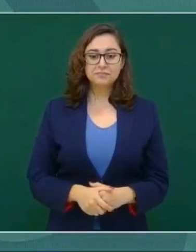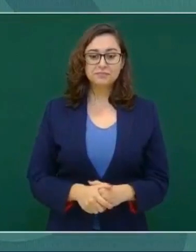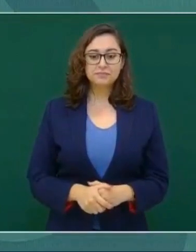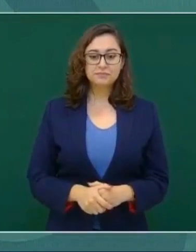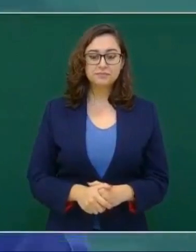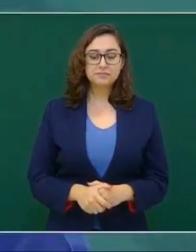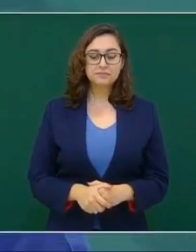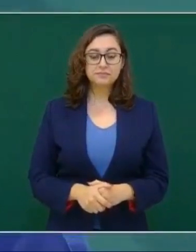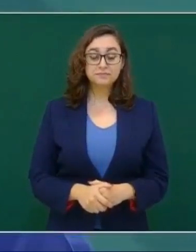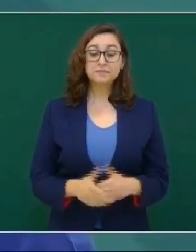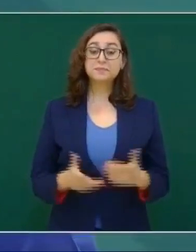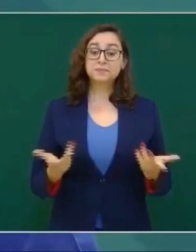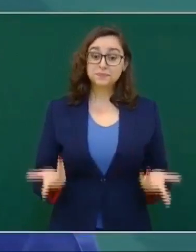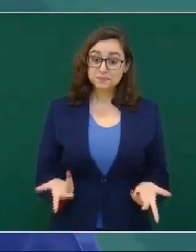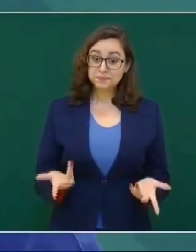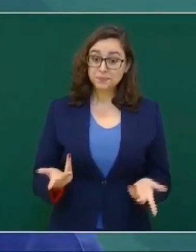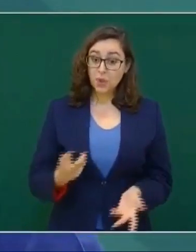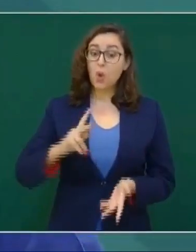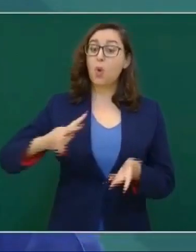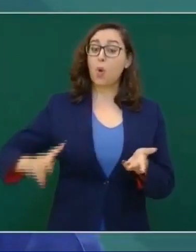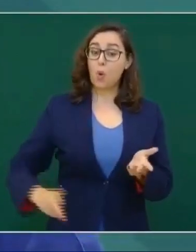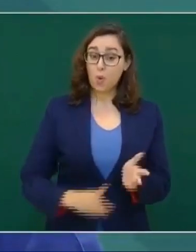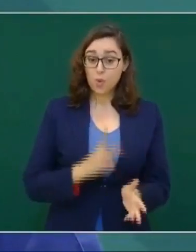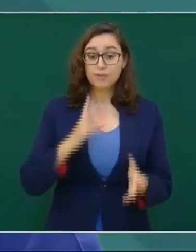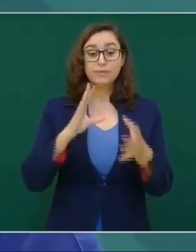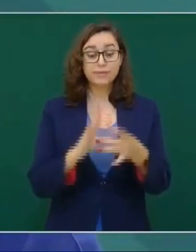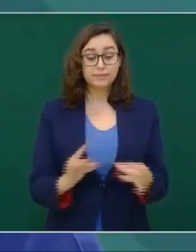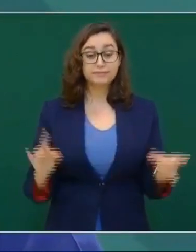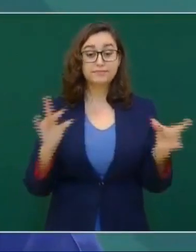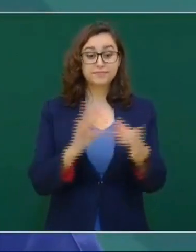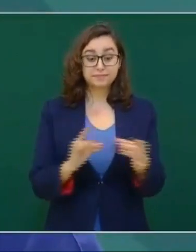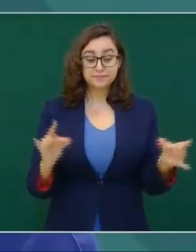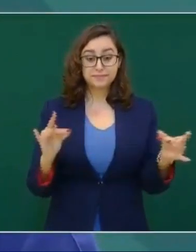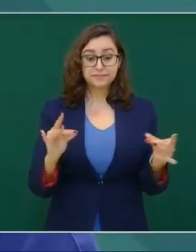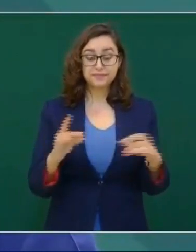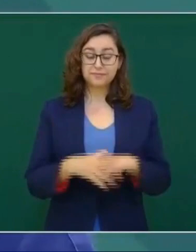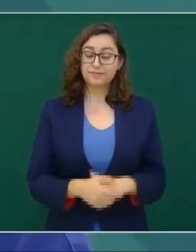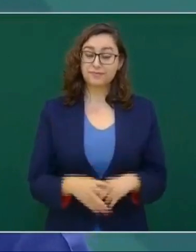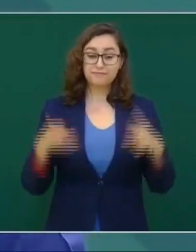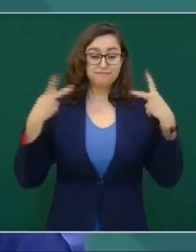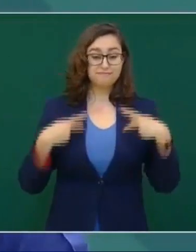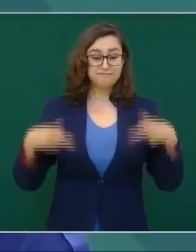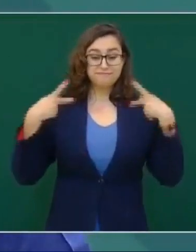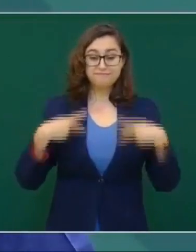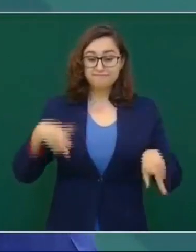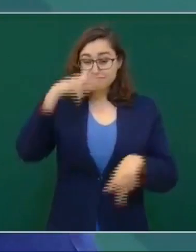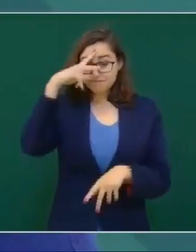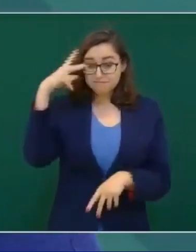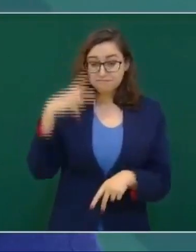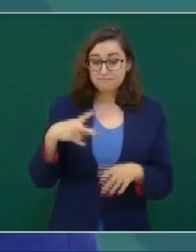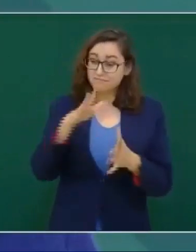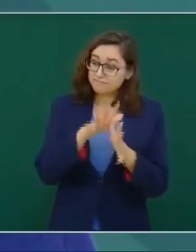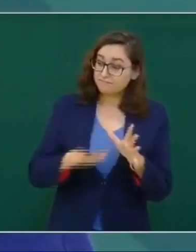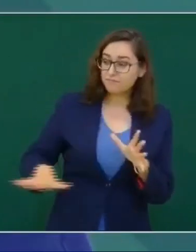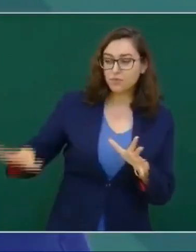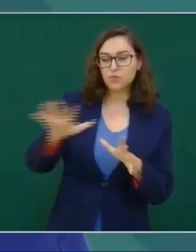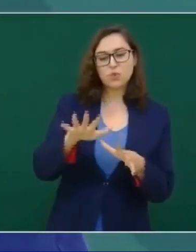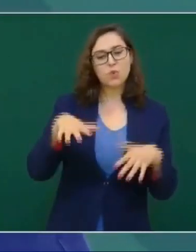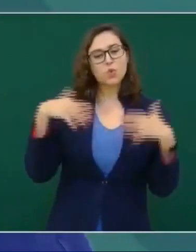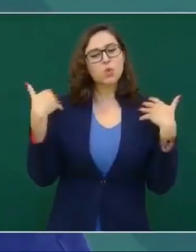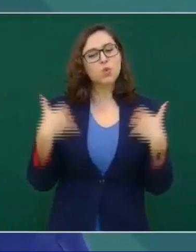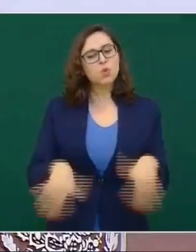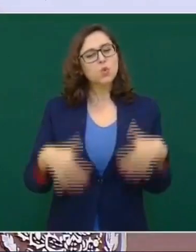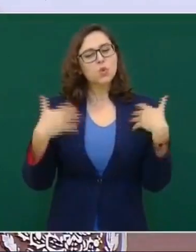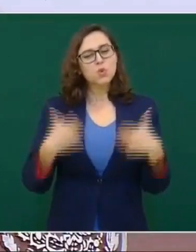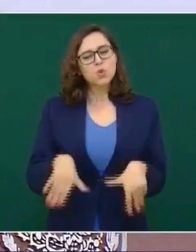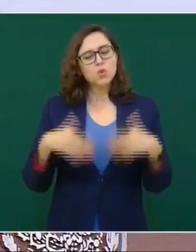Además, lo vuelvo a decir, el pueblo de México es excepcional, es